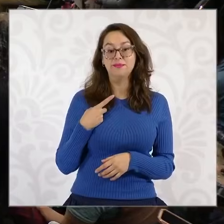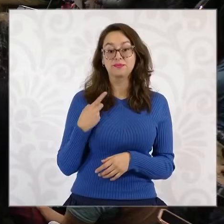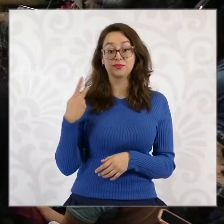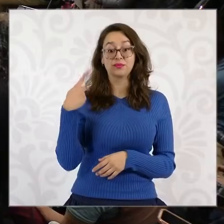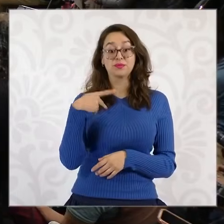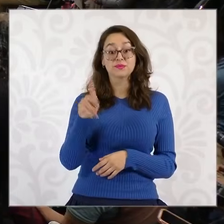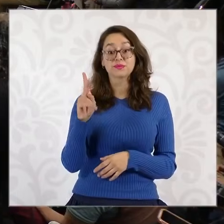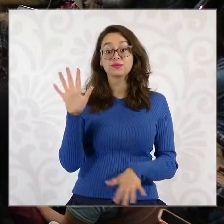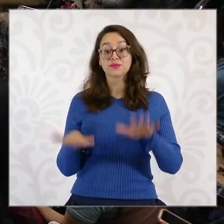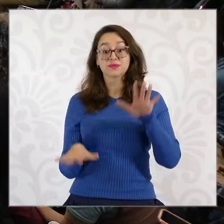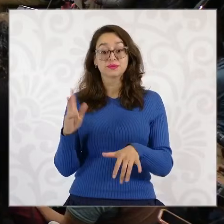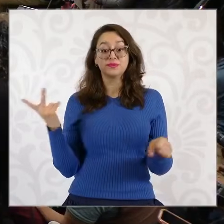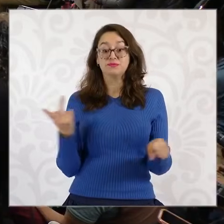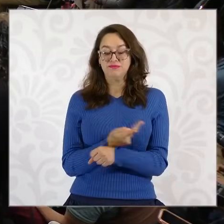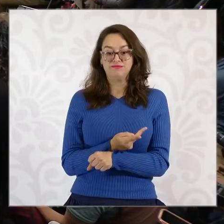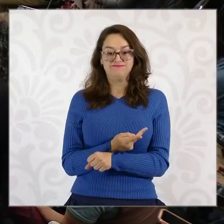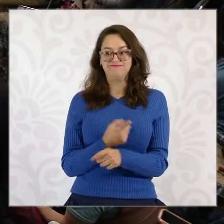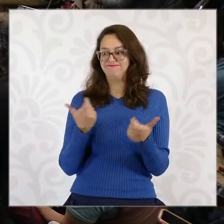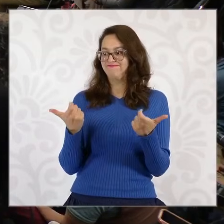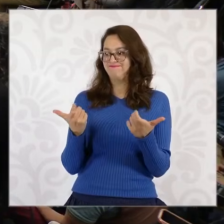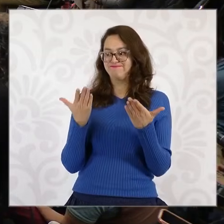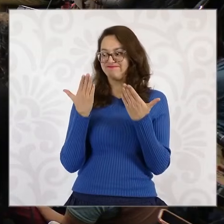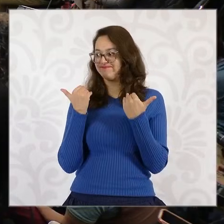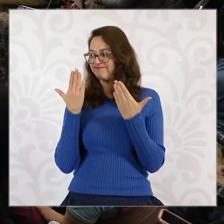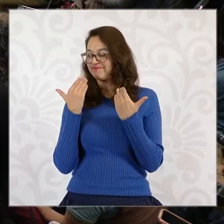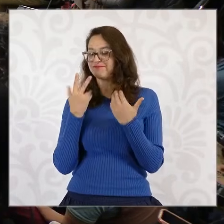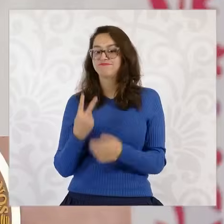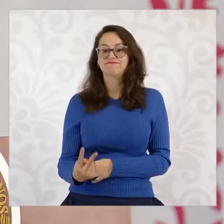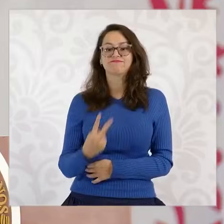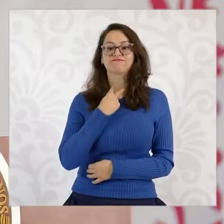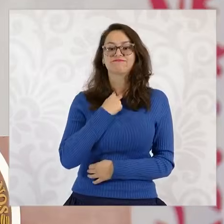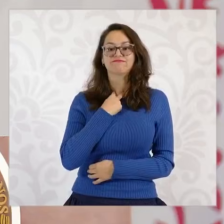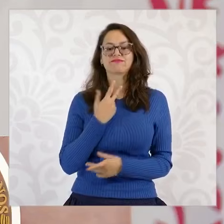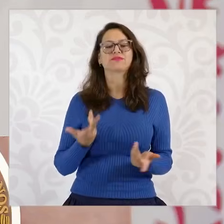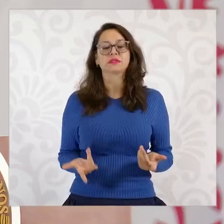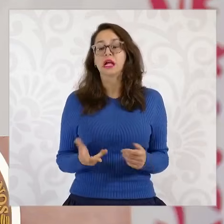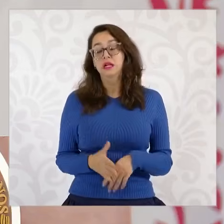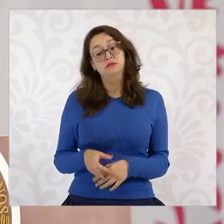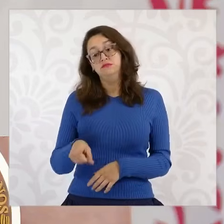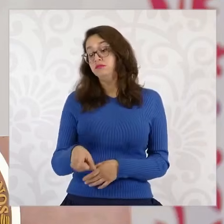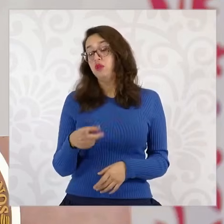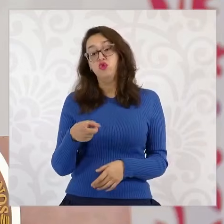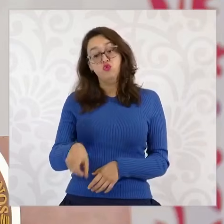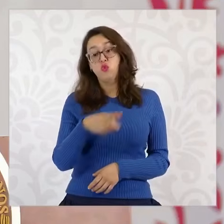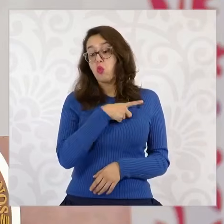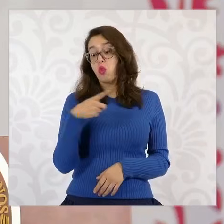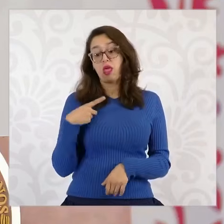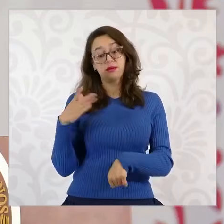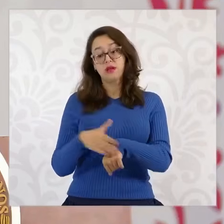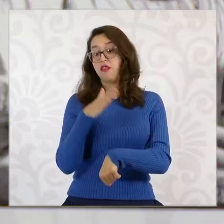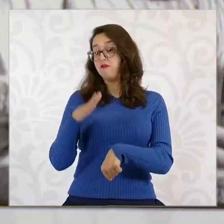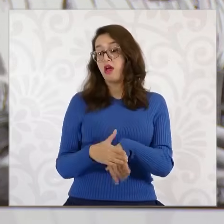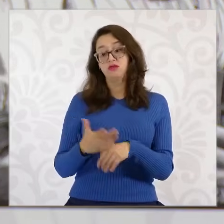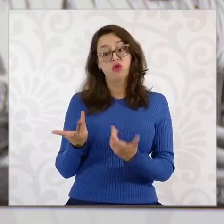pero muchas veces hay motivos económicos. Entonces no se puede pedir una calificación igual a un niño que no llegó desayunado